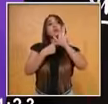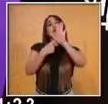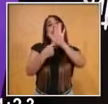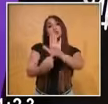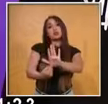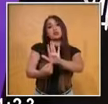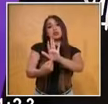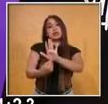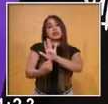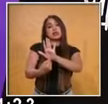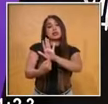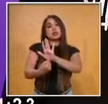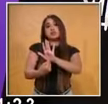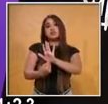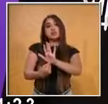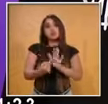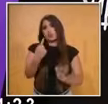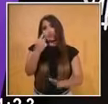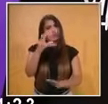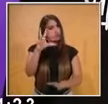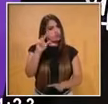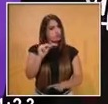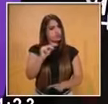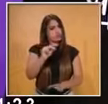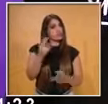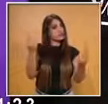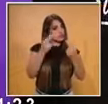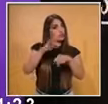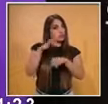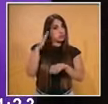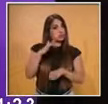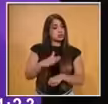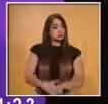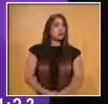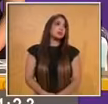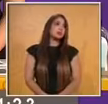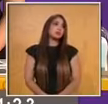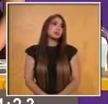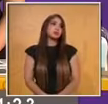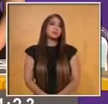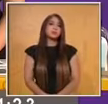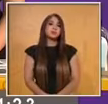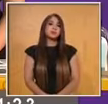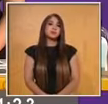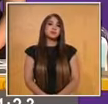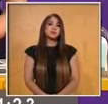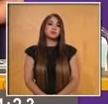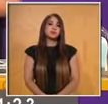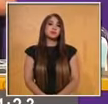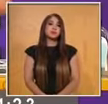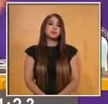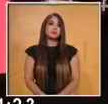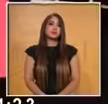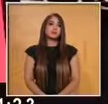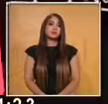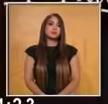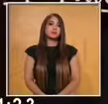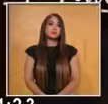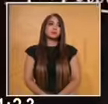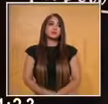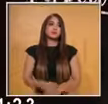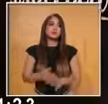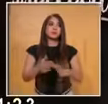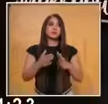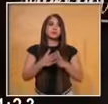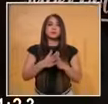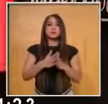cuarto. Entonces, no sería uno. Necesito más. Hago lo que dice el maestro. La extendemos